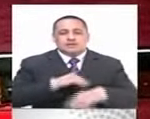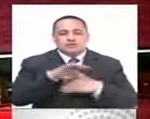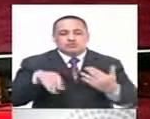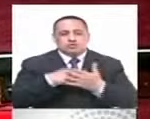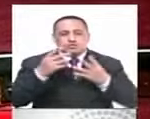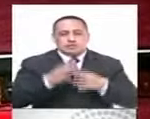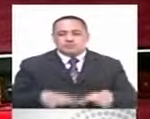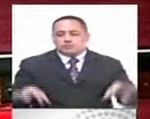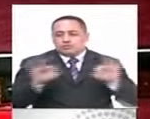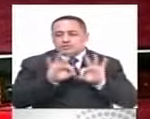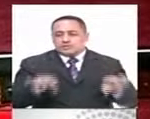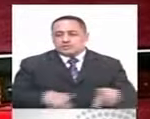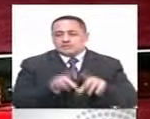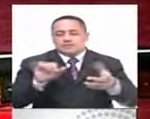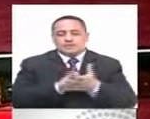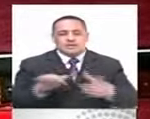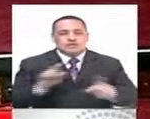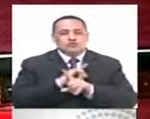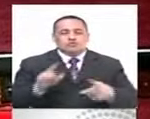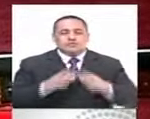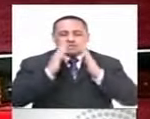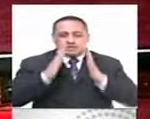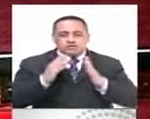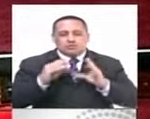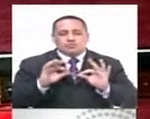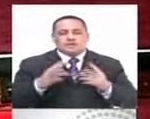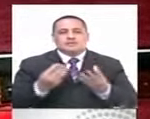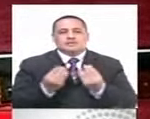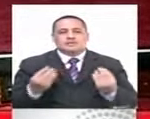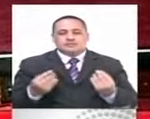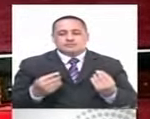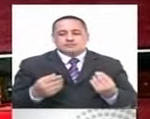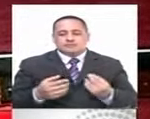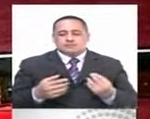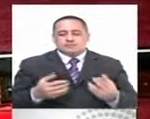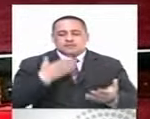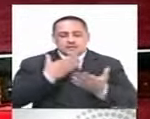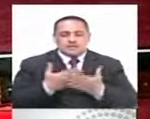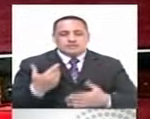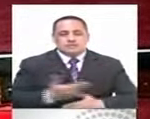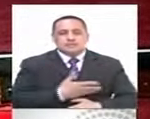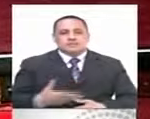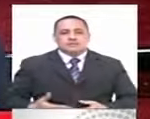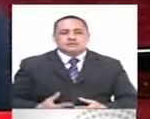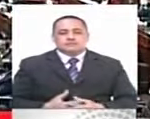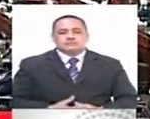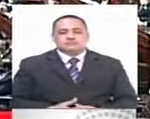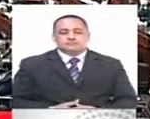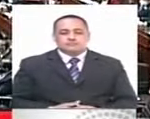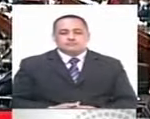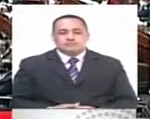sumamente importante y no se ha escuchado lo suficiente. Gracias, señora presidenta.